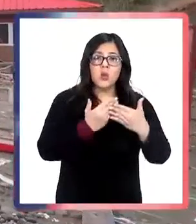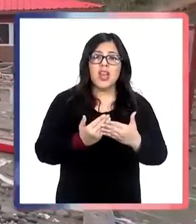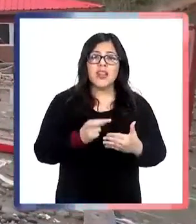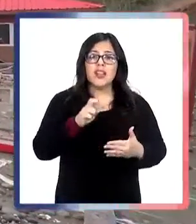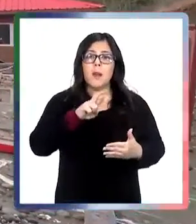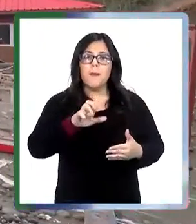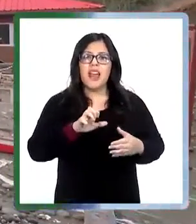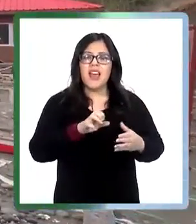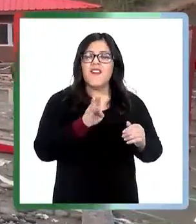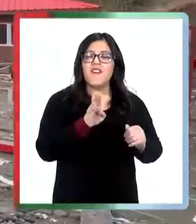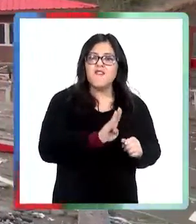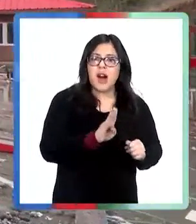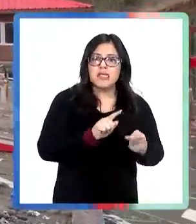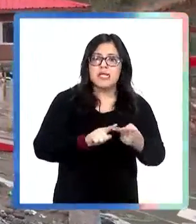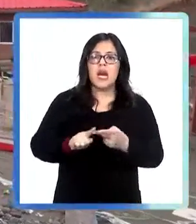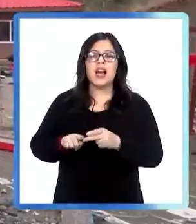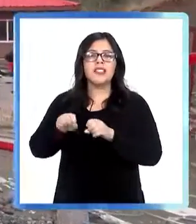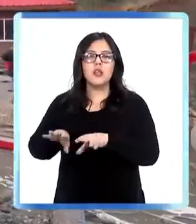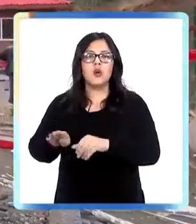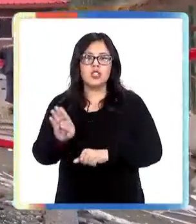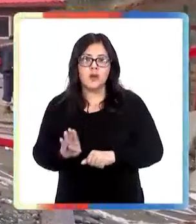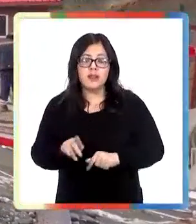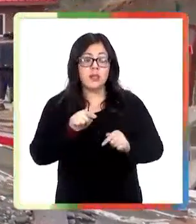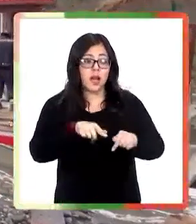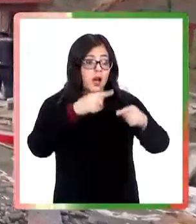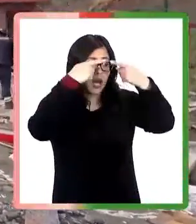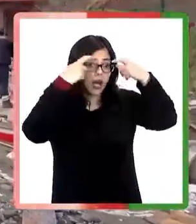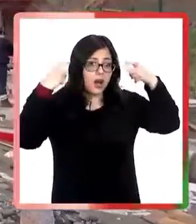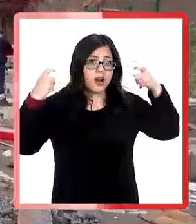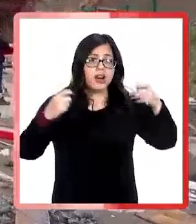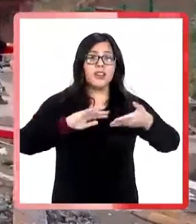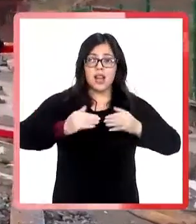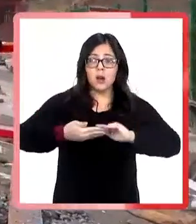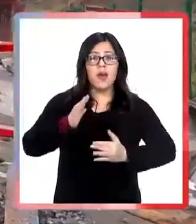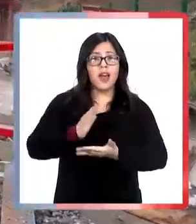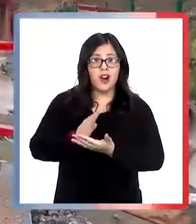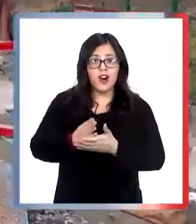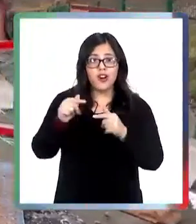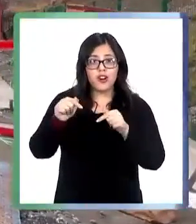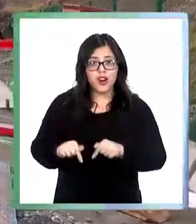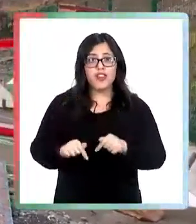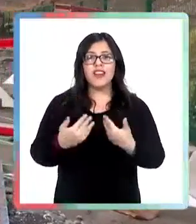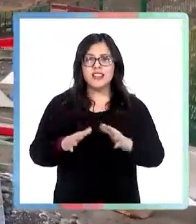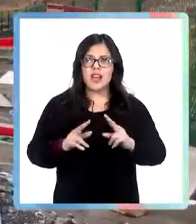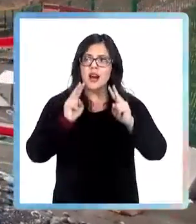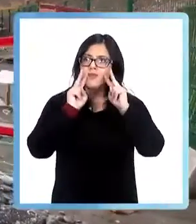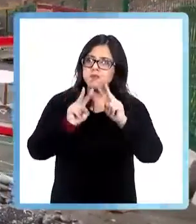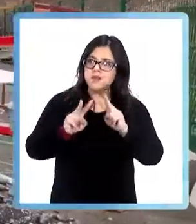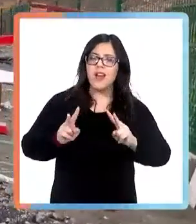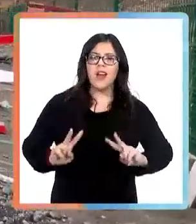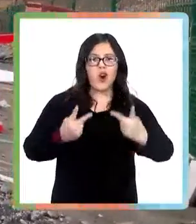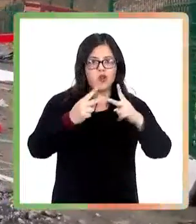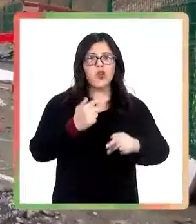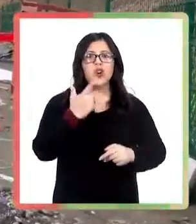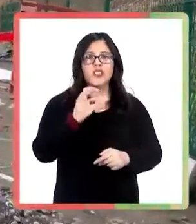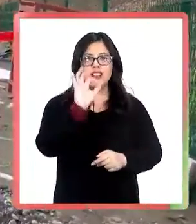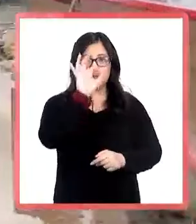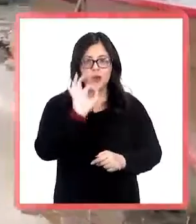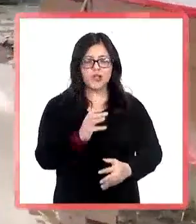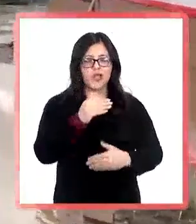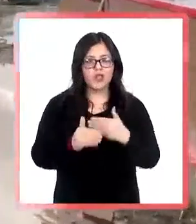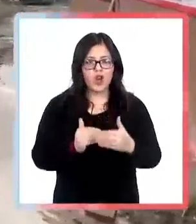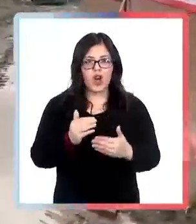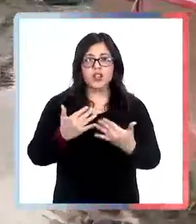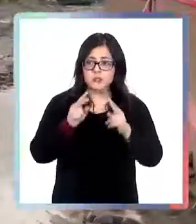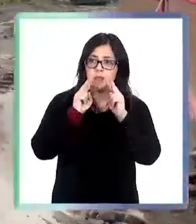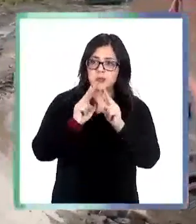básica. Un anhelo, un sueño de esta comunidad escolar que hoy día va en más de un 70% de avance. Ya se puede ver